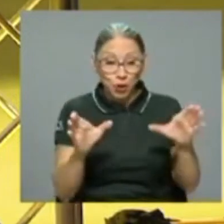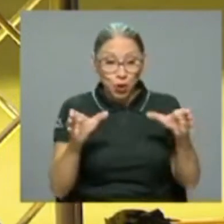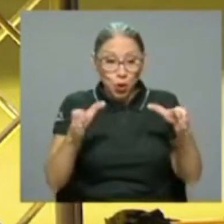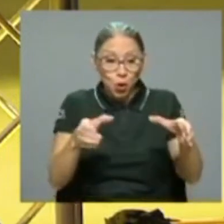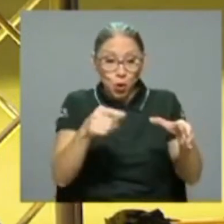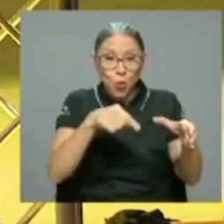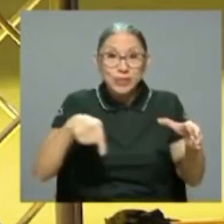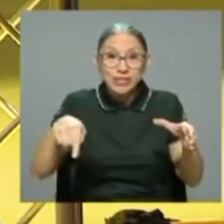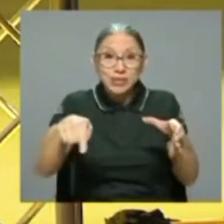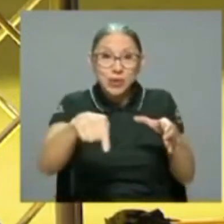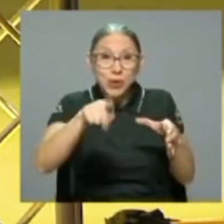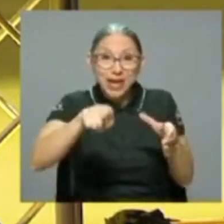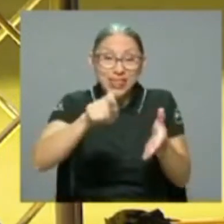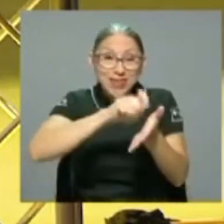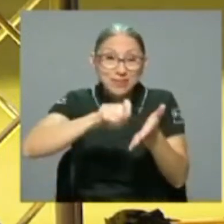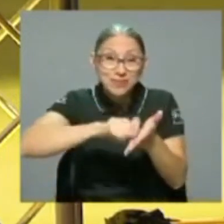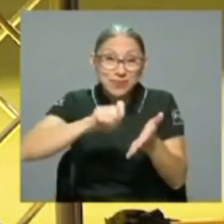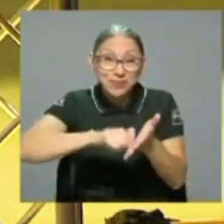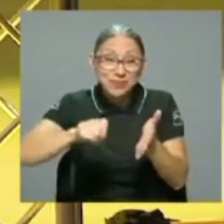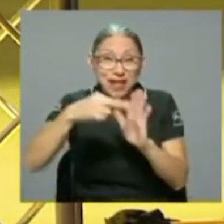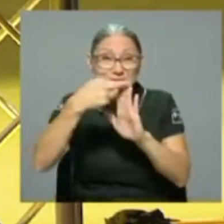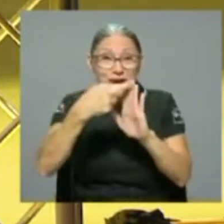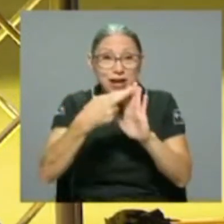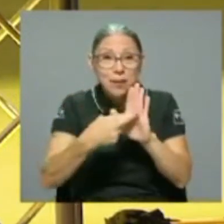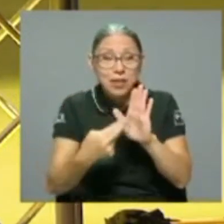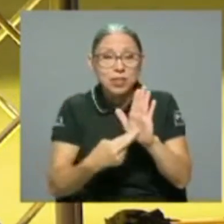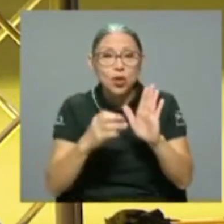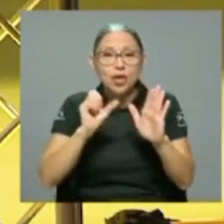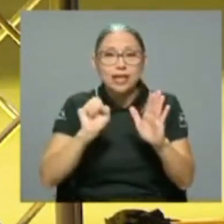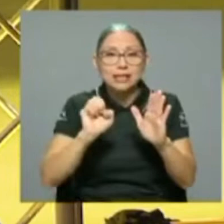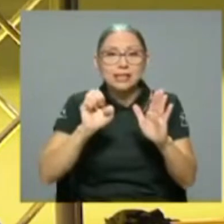reglamento del CEP ya aprobó